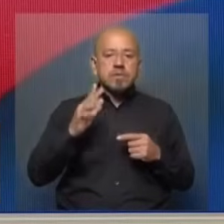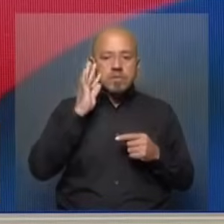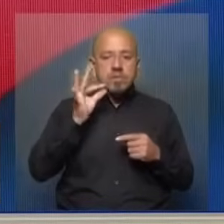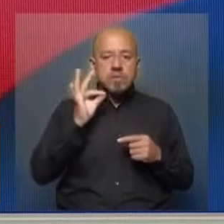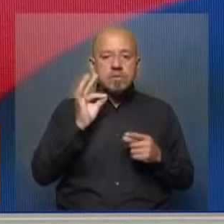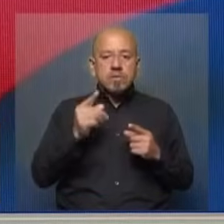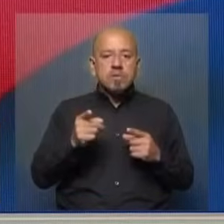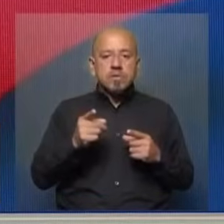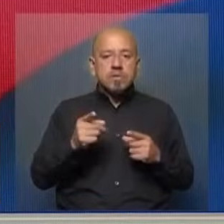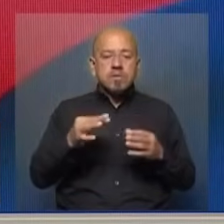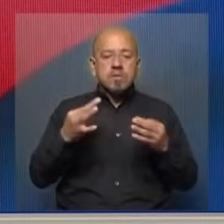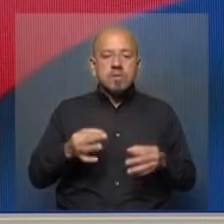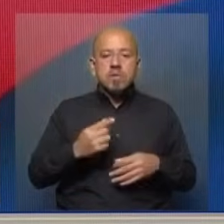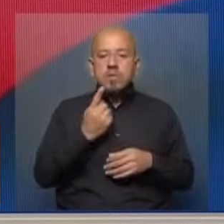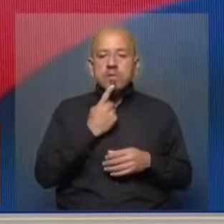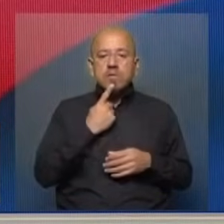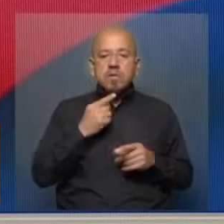verdad, en la política también.